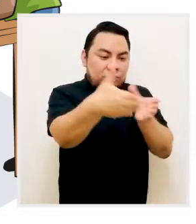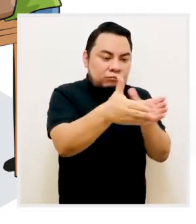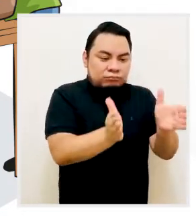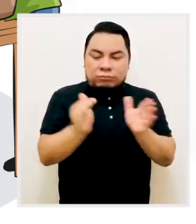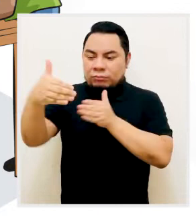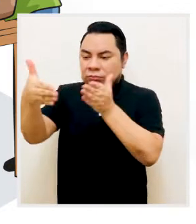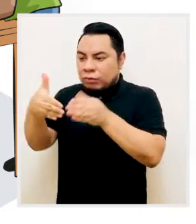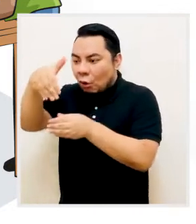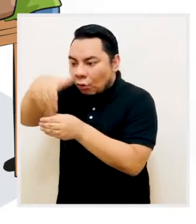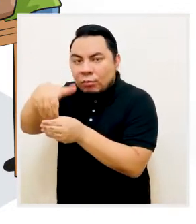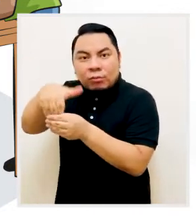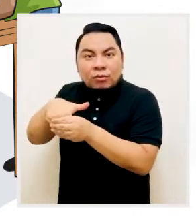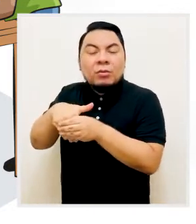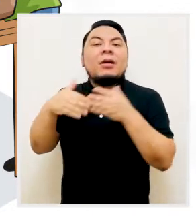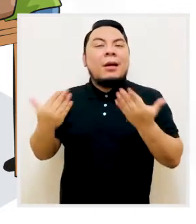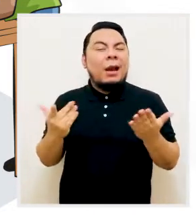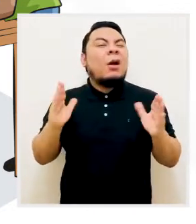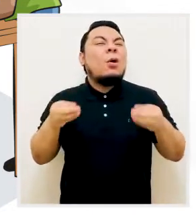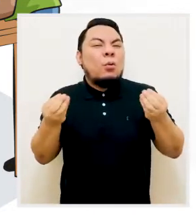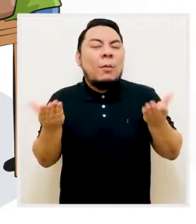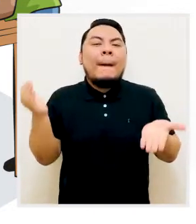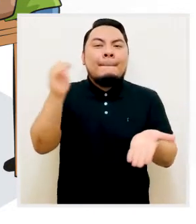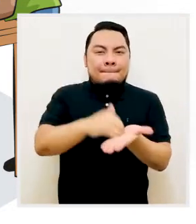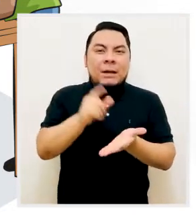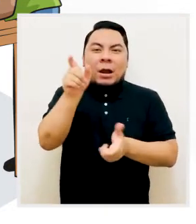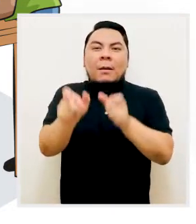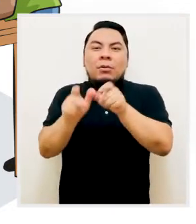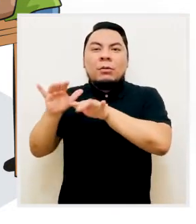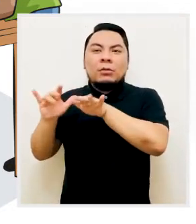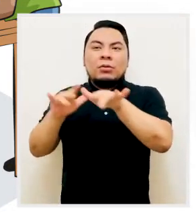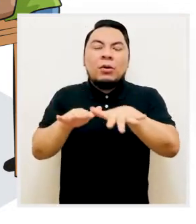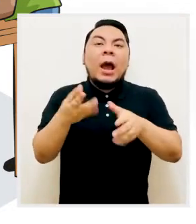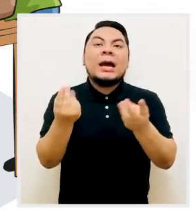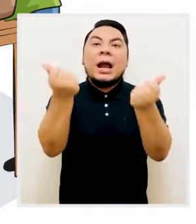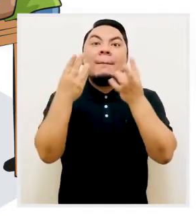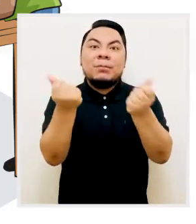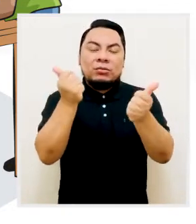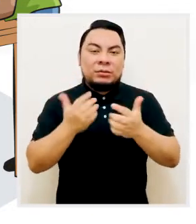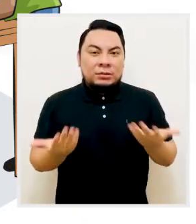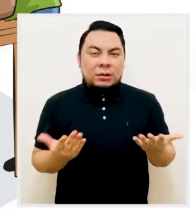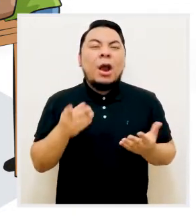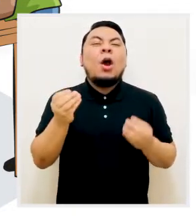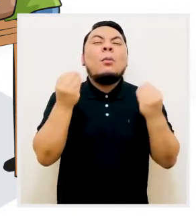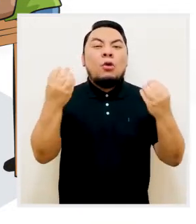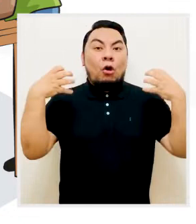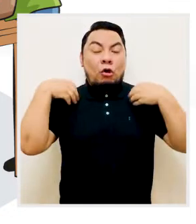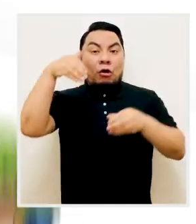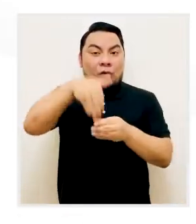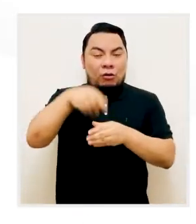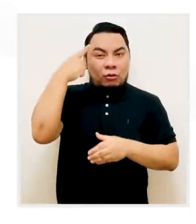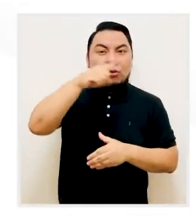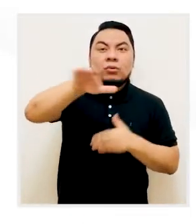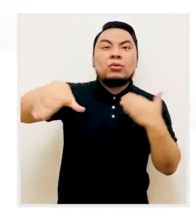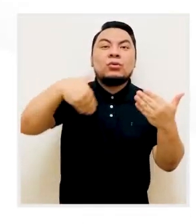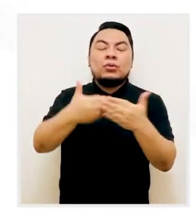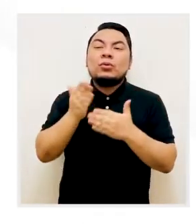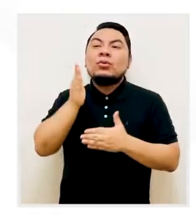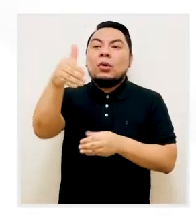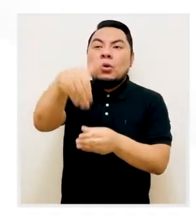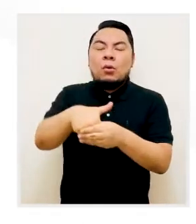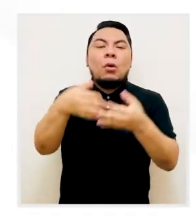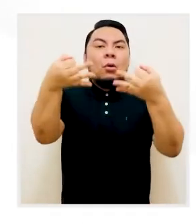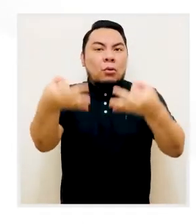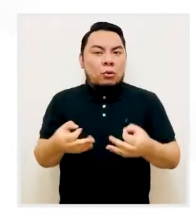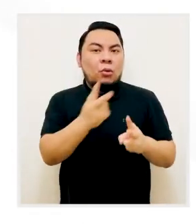de votación, lo que permitirá hacer más fluido el proceso. La OMPE ha tomado estas medidas para que votes en un